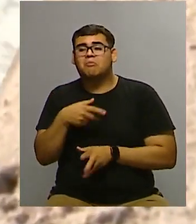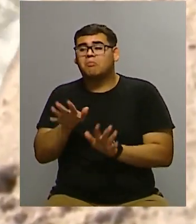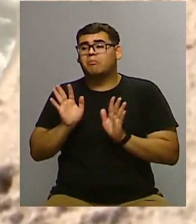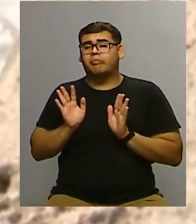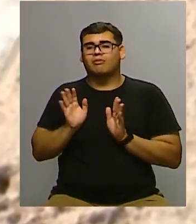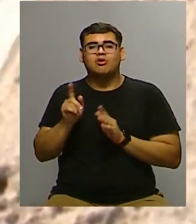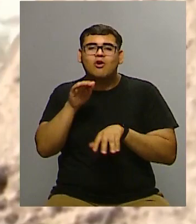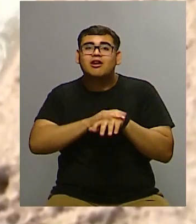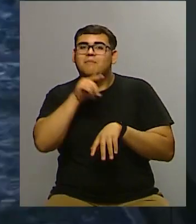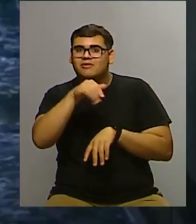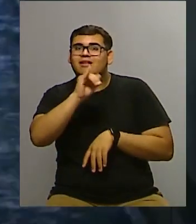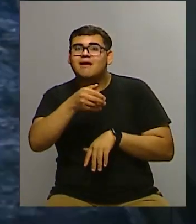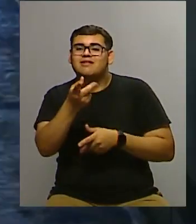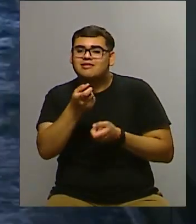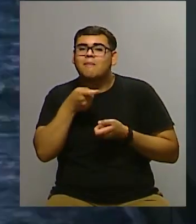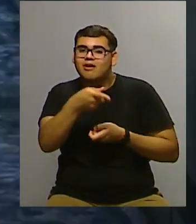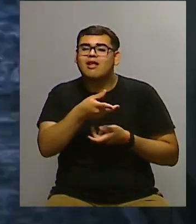estos lugares donde vos